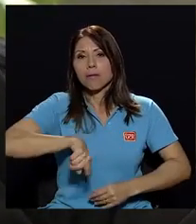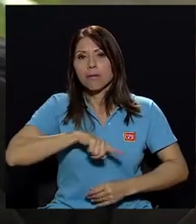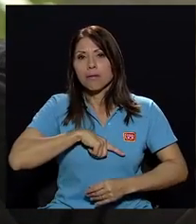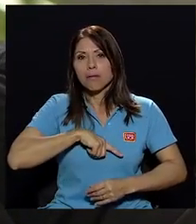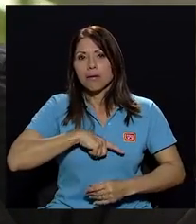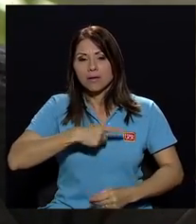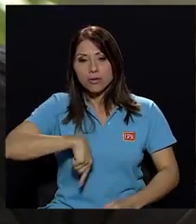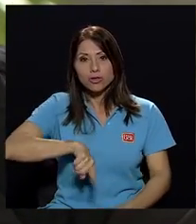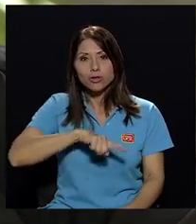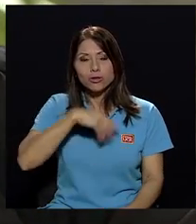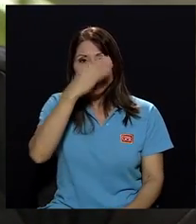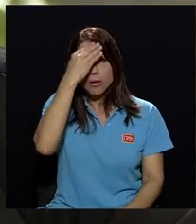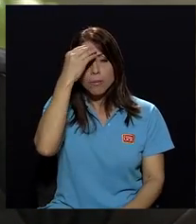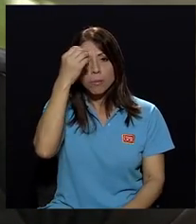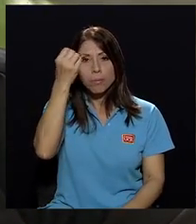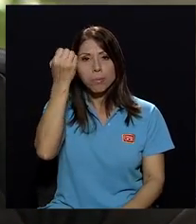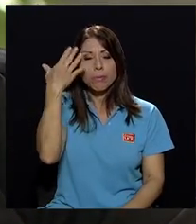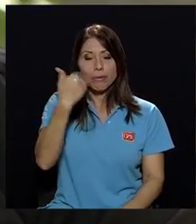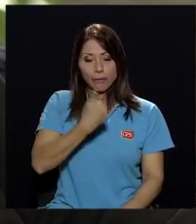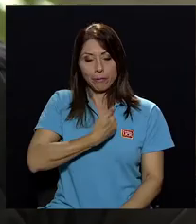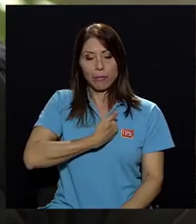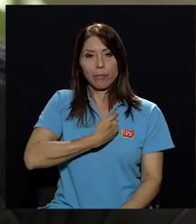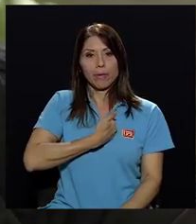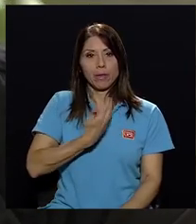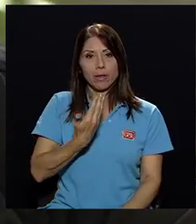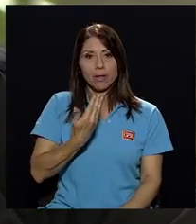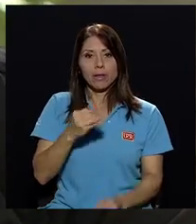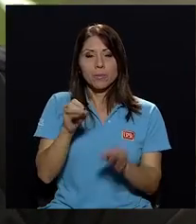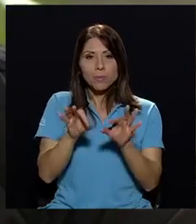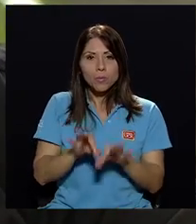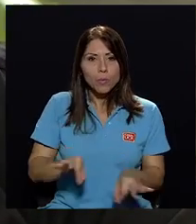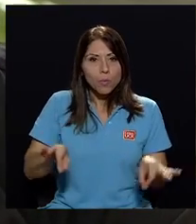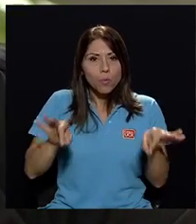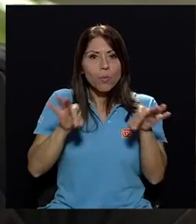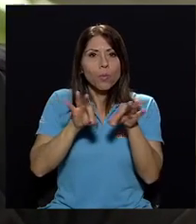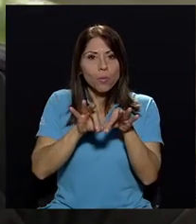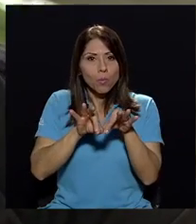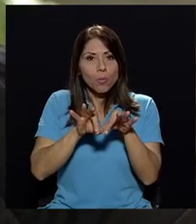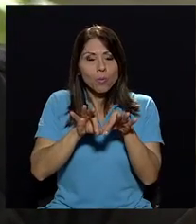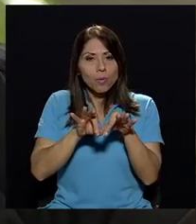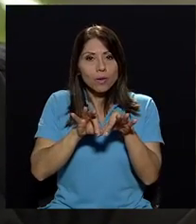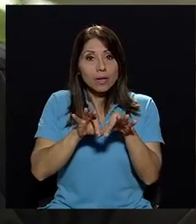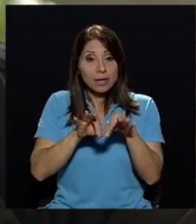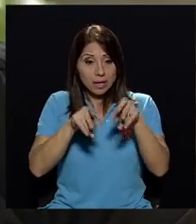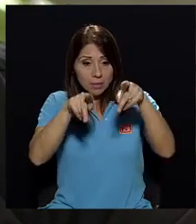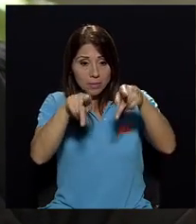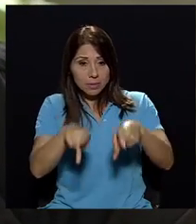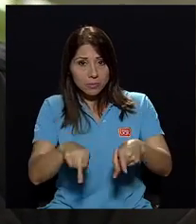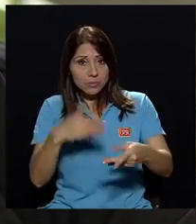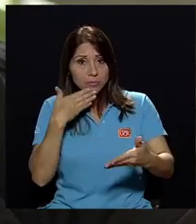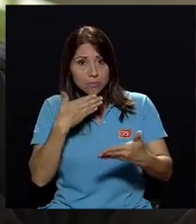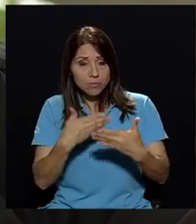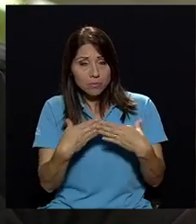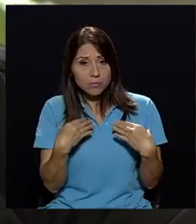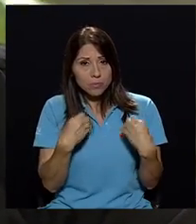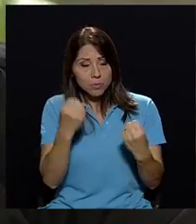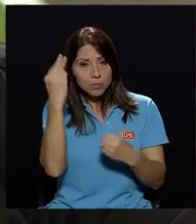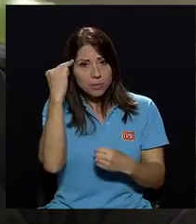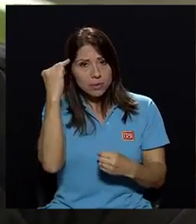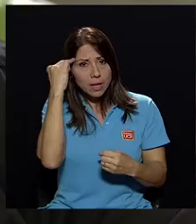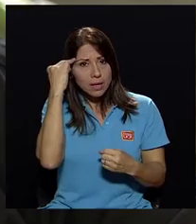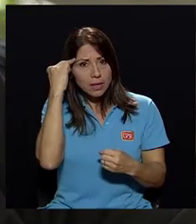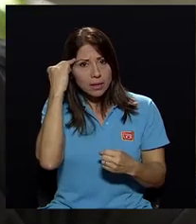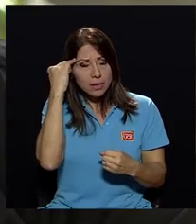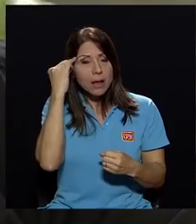Y nos olvidamos de nosotros mismos. Es muy importante que una persona, para tener una buena salud mental,